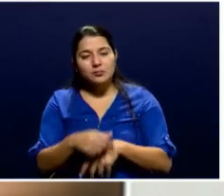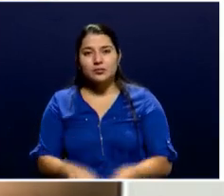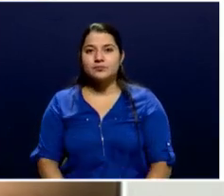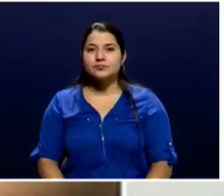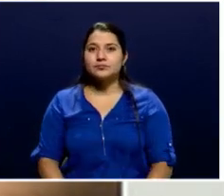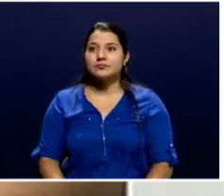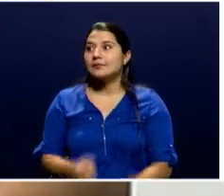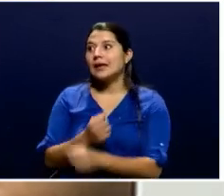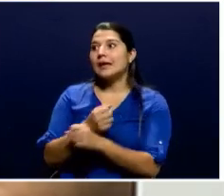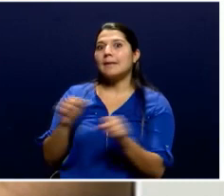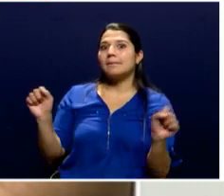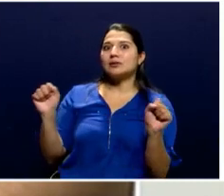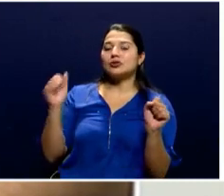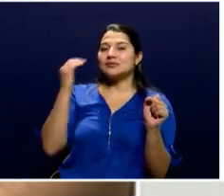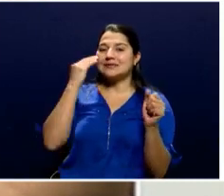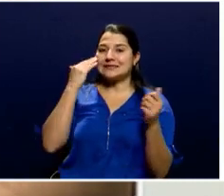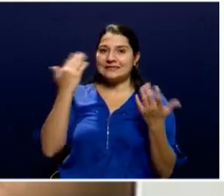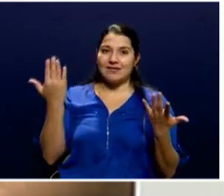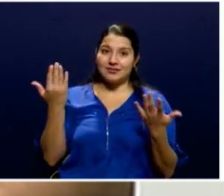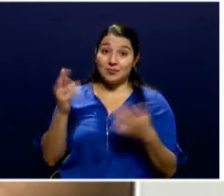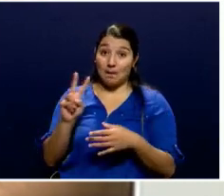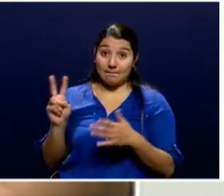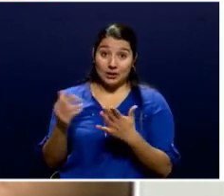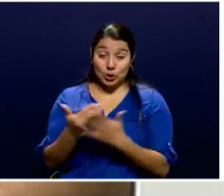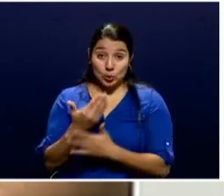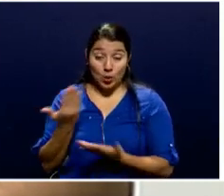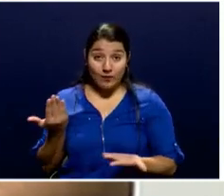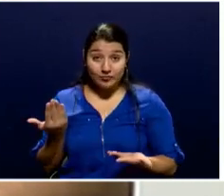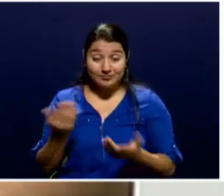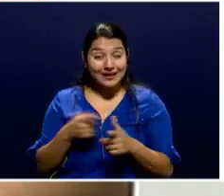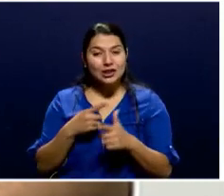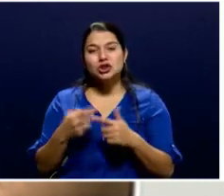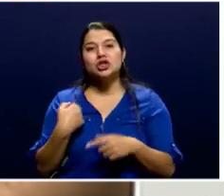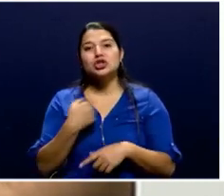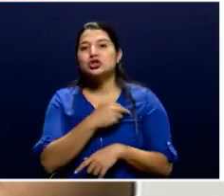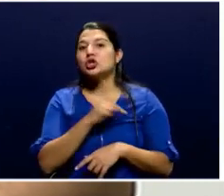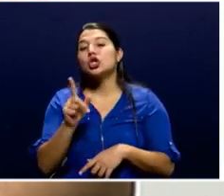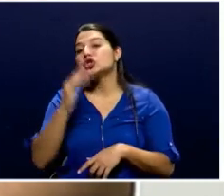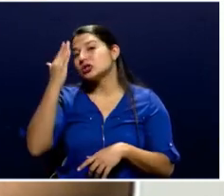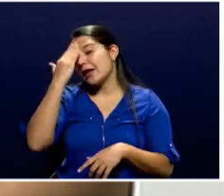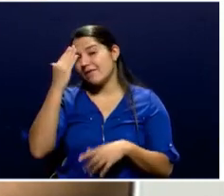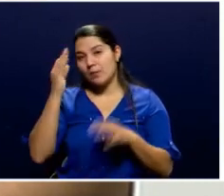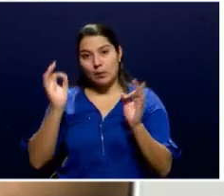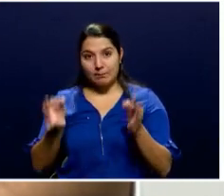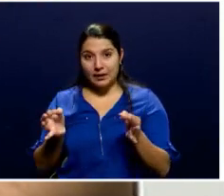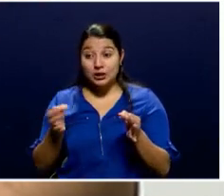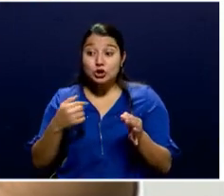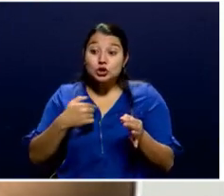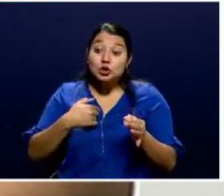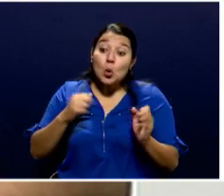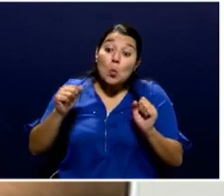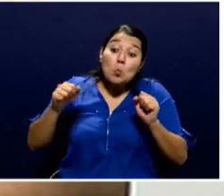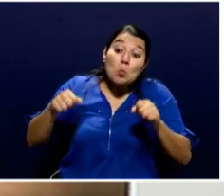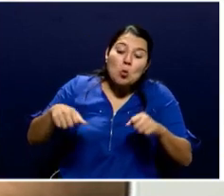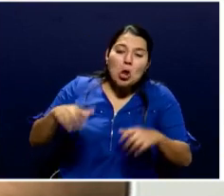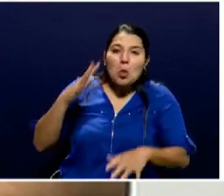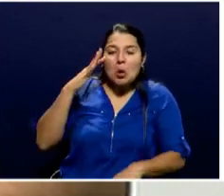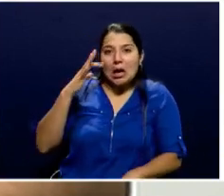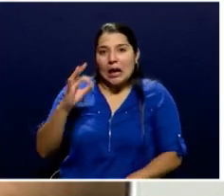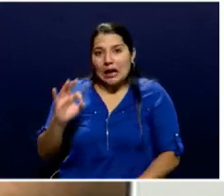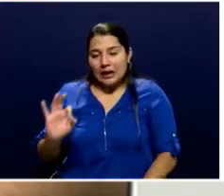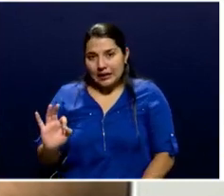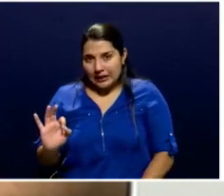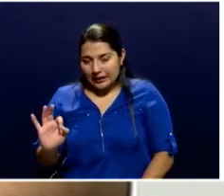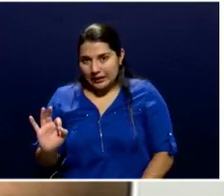Es imposible, es un virus nuevo, entonces no sabemos muy bien. Yo puedo especular,